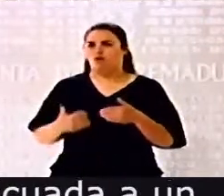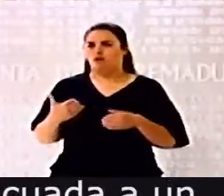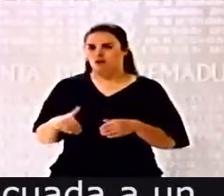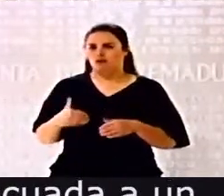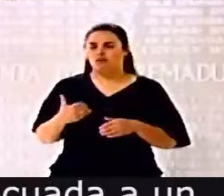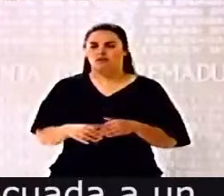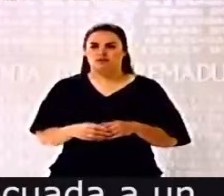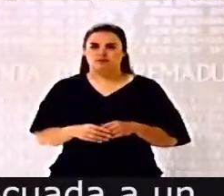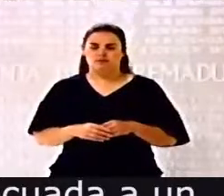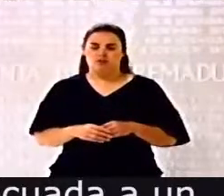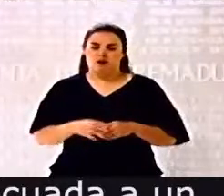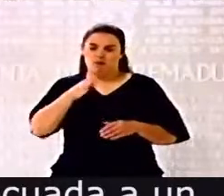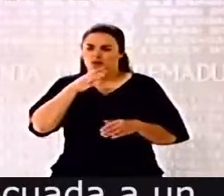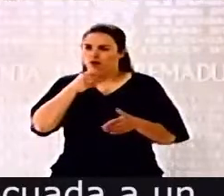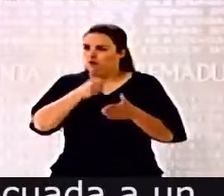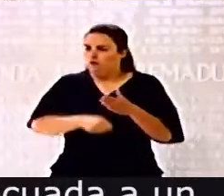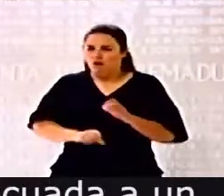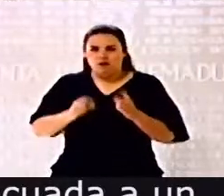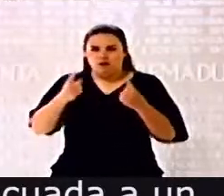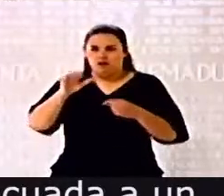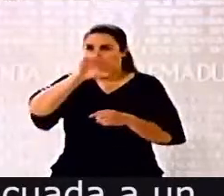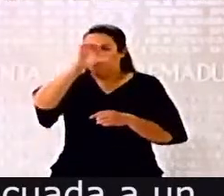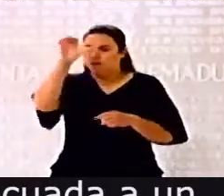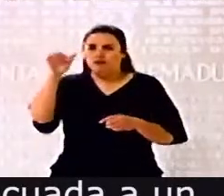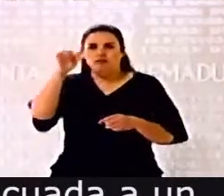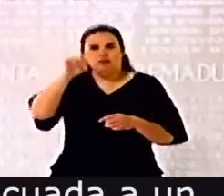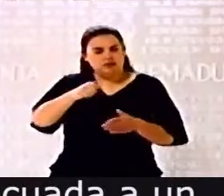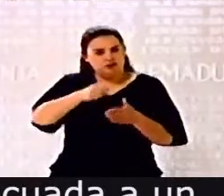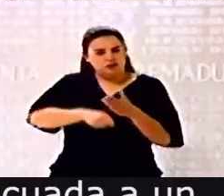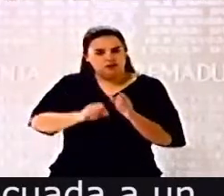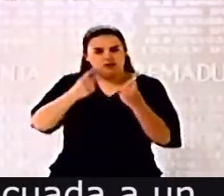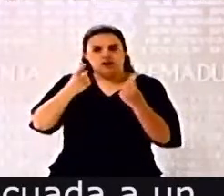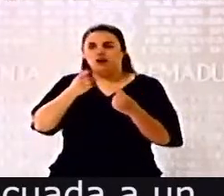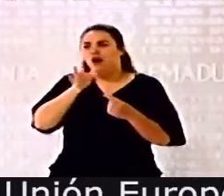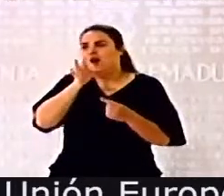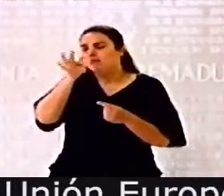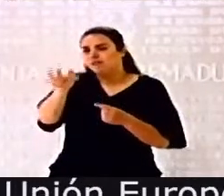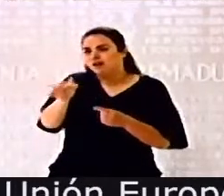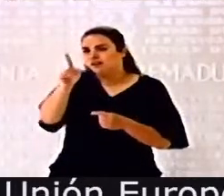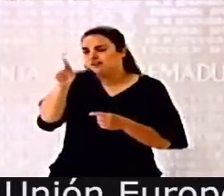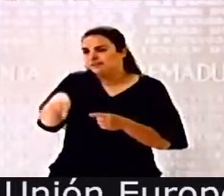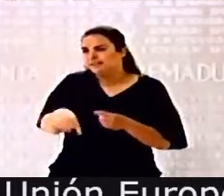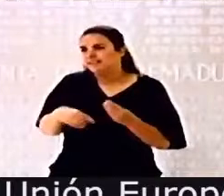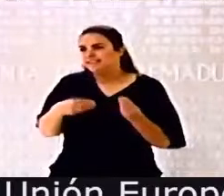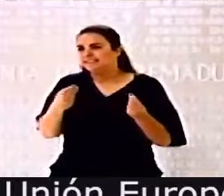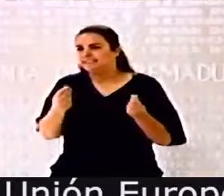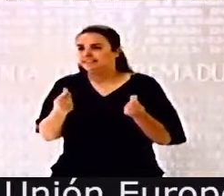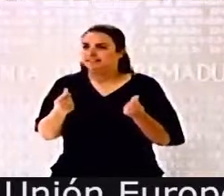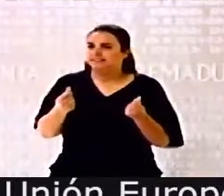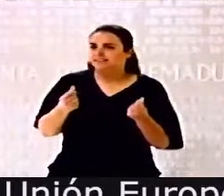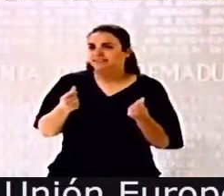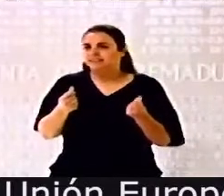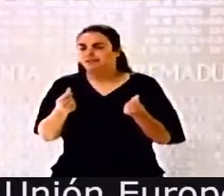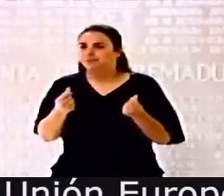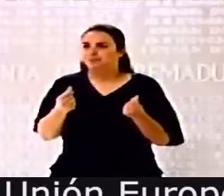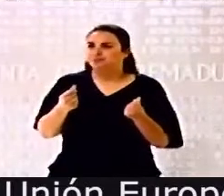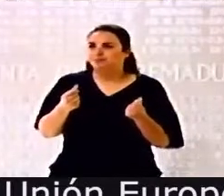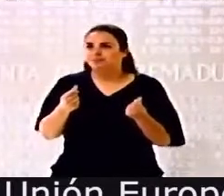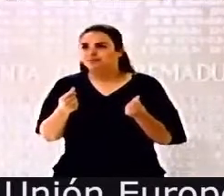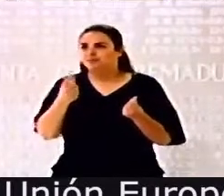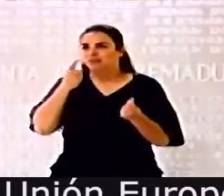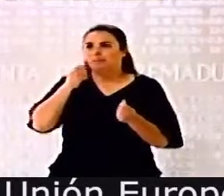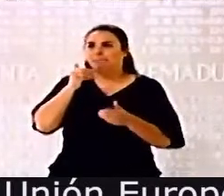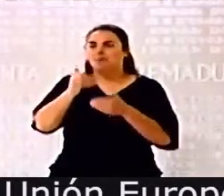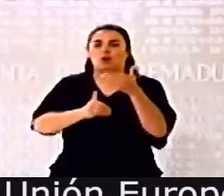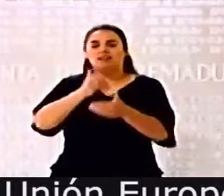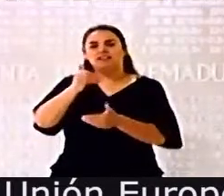muy duro, de los más duros de la Unión Europea, y además ha respondido también a un proceso